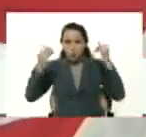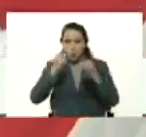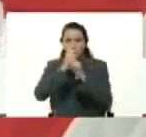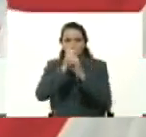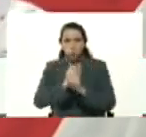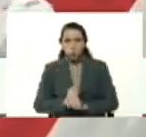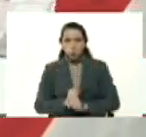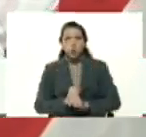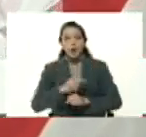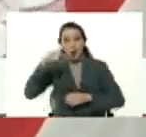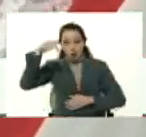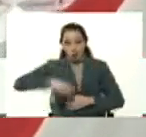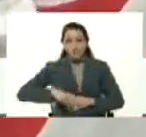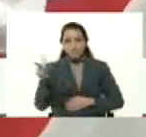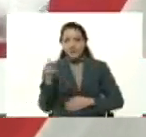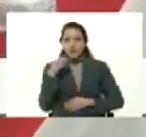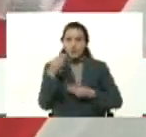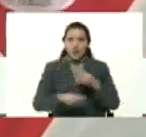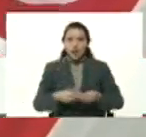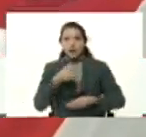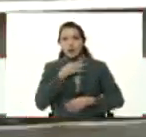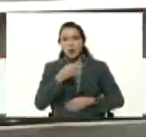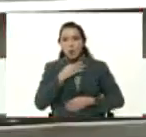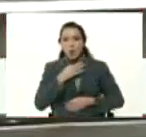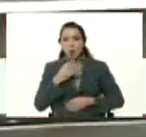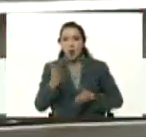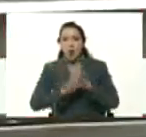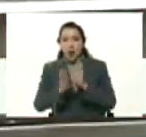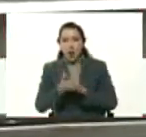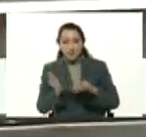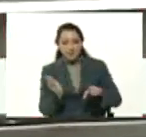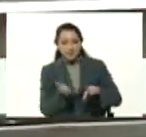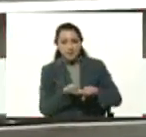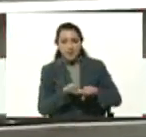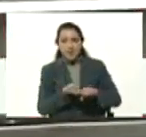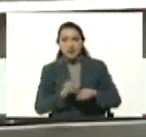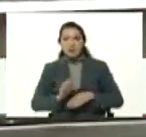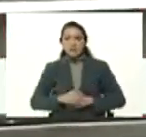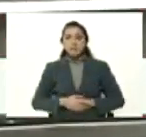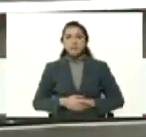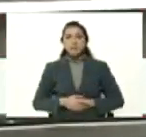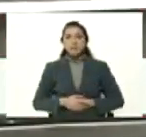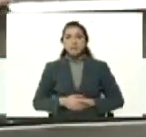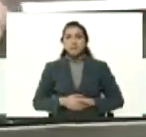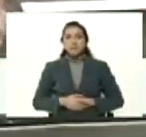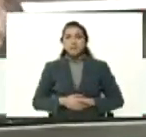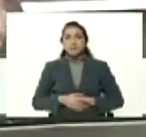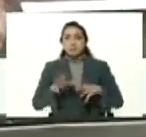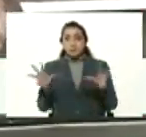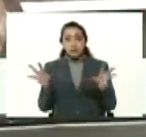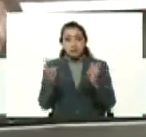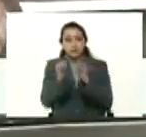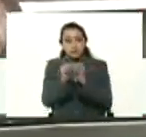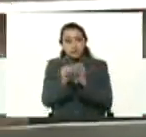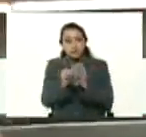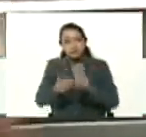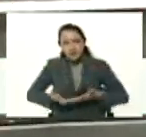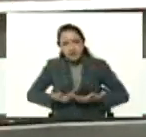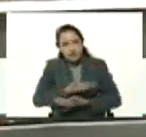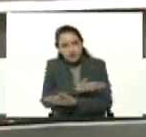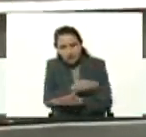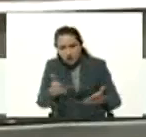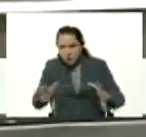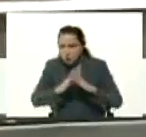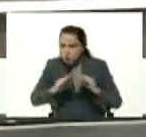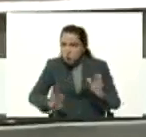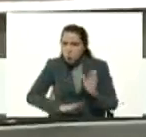es venezolano, y quién más no le gusta que comerse una arepa con Diablito. Cierro estas breves palabras poniendo a disposición toda